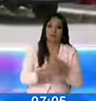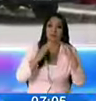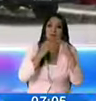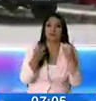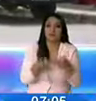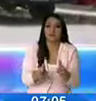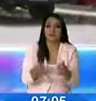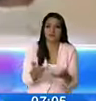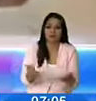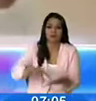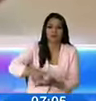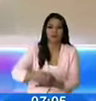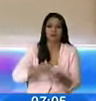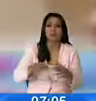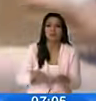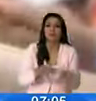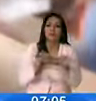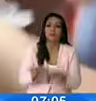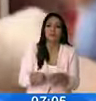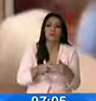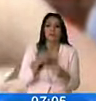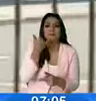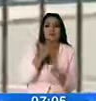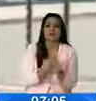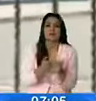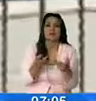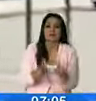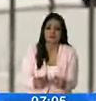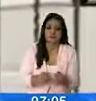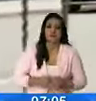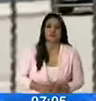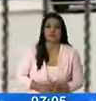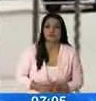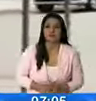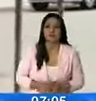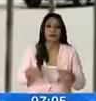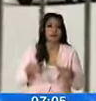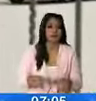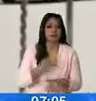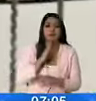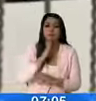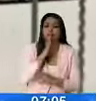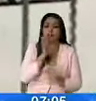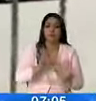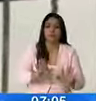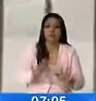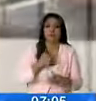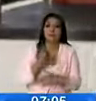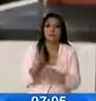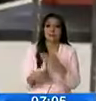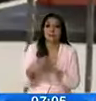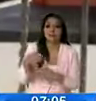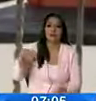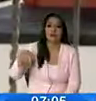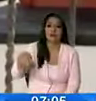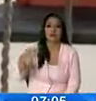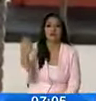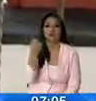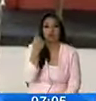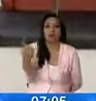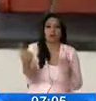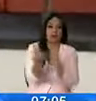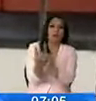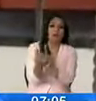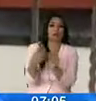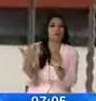también algunas cosas, una computadora, mi celular también. Claro, porque aquí pasa constantemente mi hija casi sola y hasta que la venga a ver es un